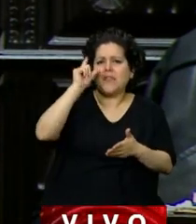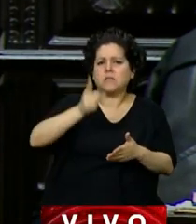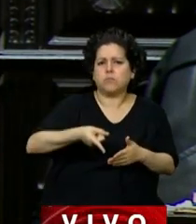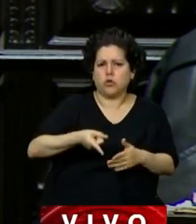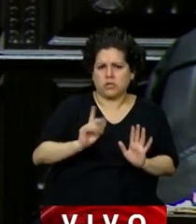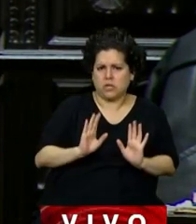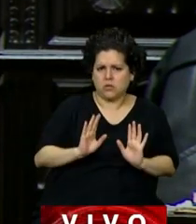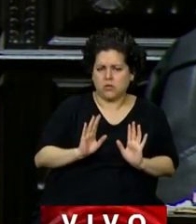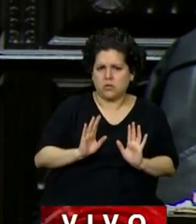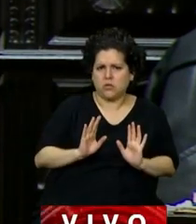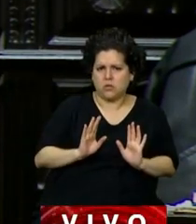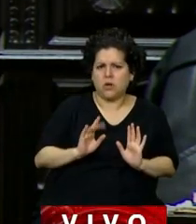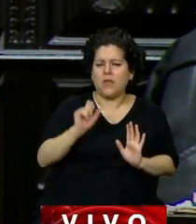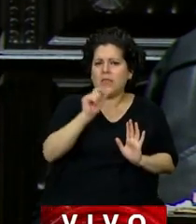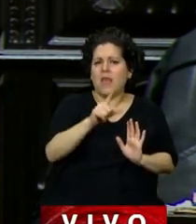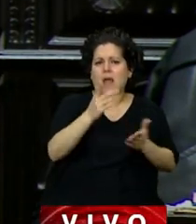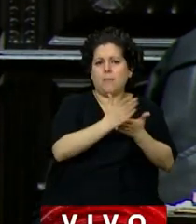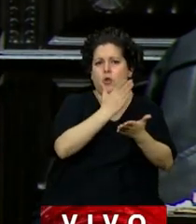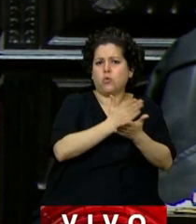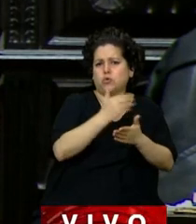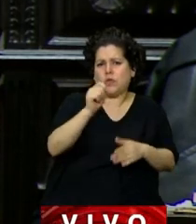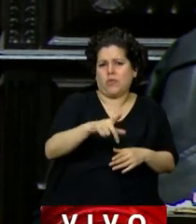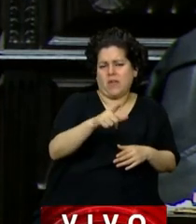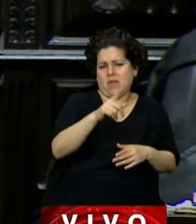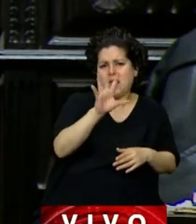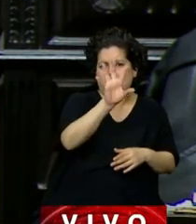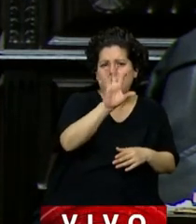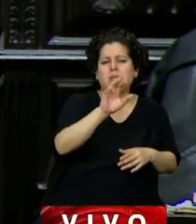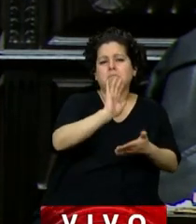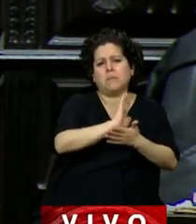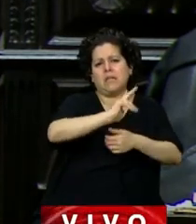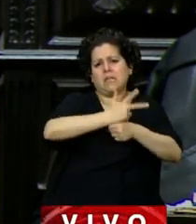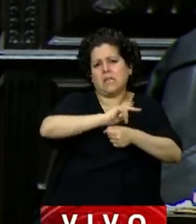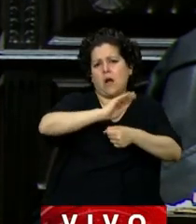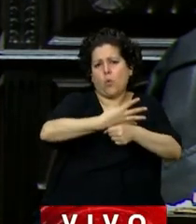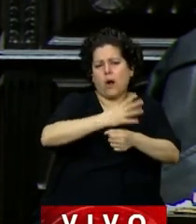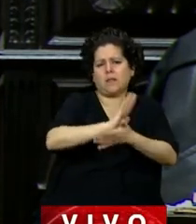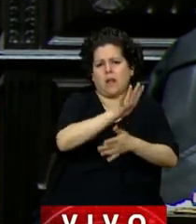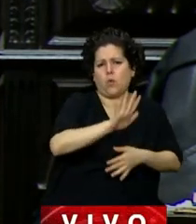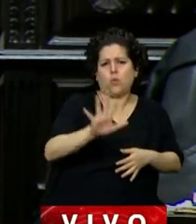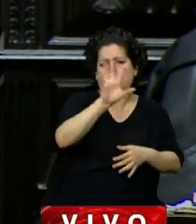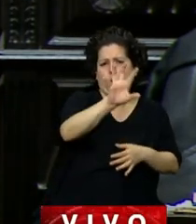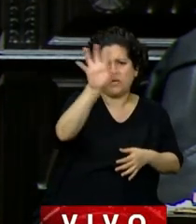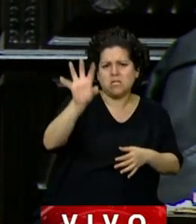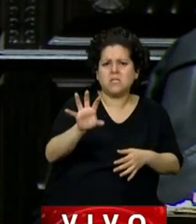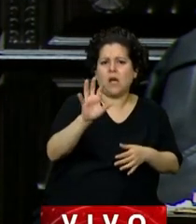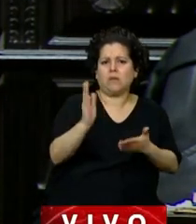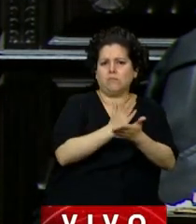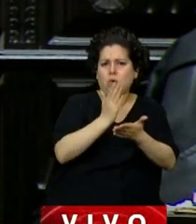valor bruto de la producción argentina, siendo la tercera o la cuarta jurisdicción. Sin embargo, esto no se